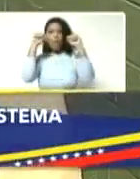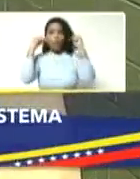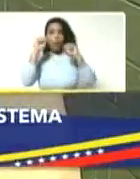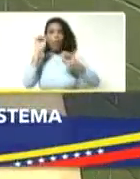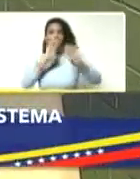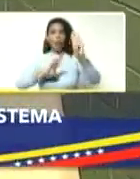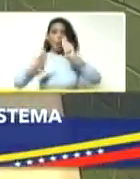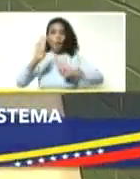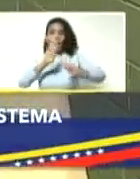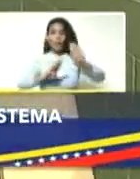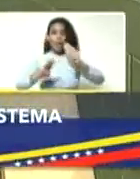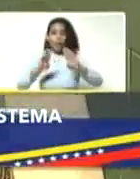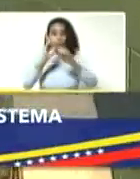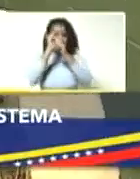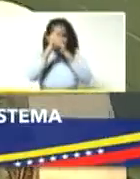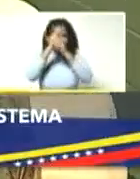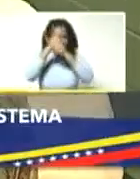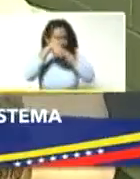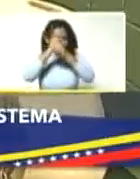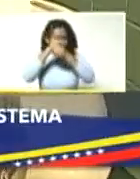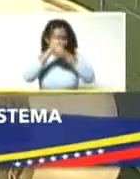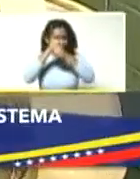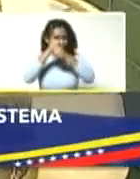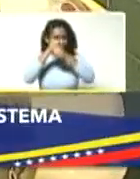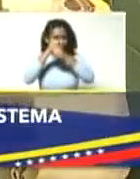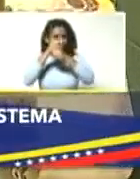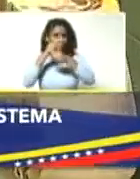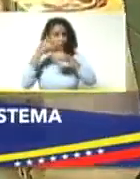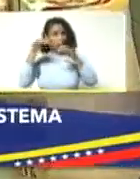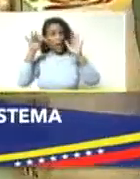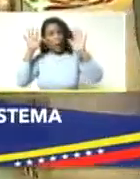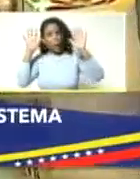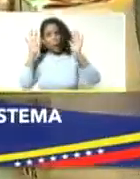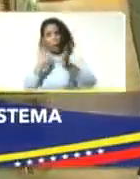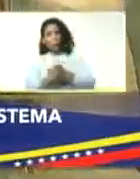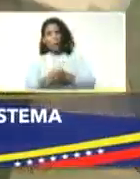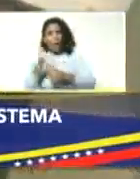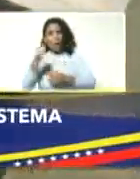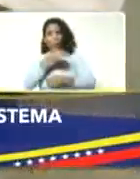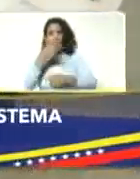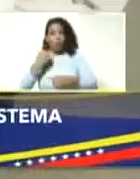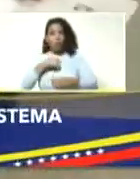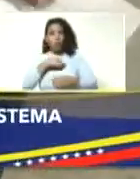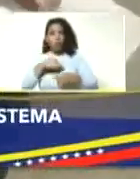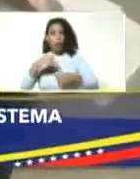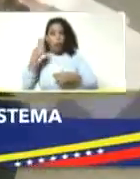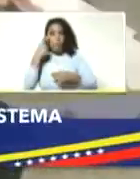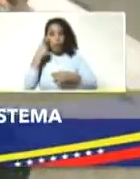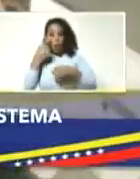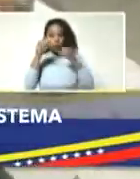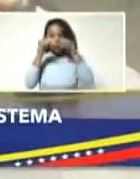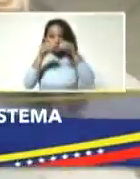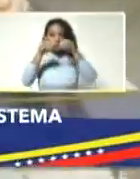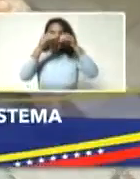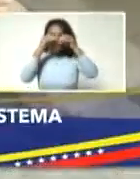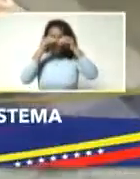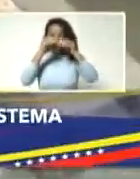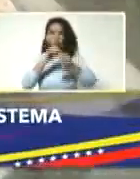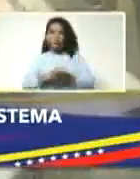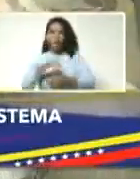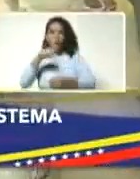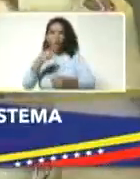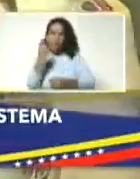las prácticas... Eso? Un microscopio. Microscopio, nada, Guadalajara. Esto es una innovación para nosotros, esto es maravilloso para nosotros. Y sí se ve, para ver. No, ahorita no está